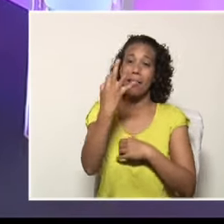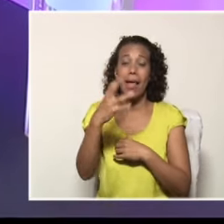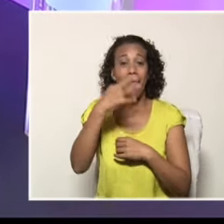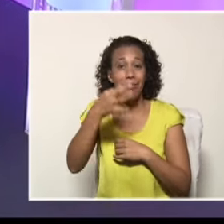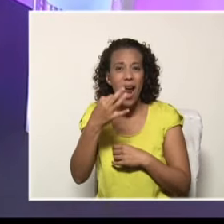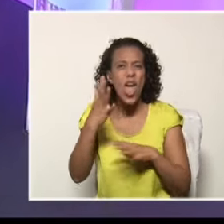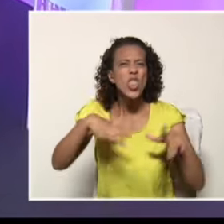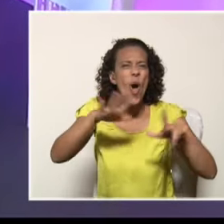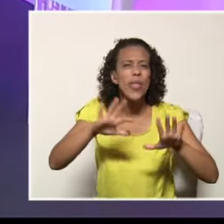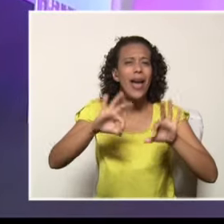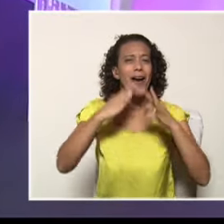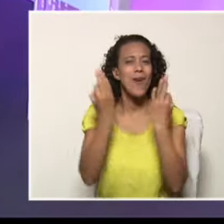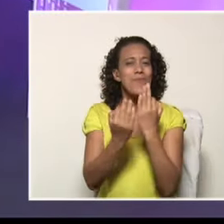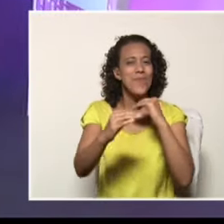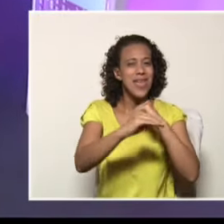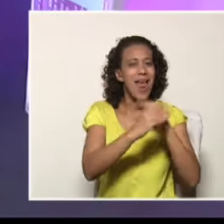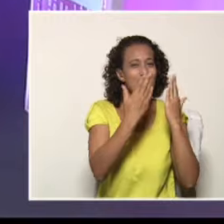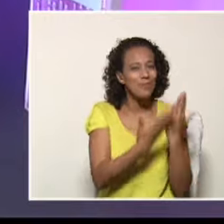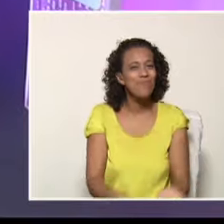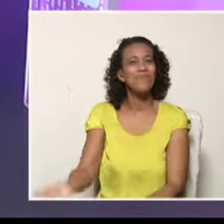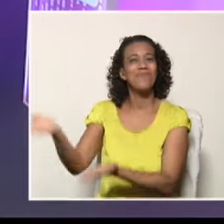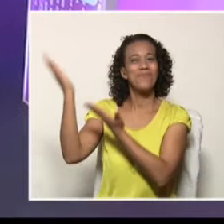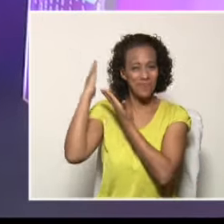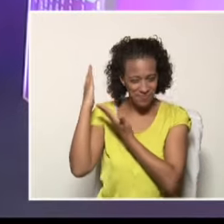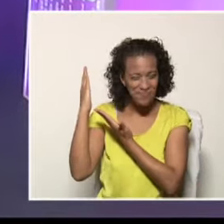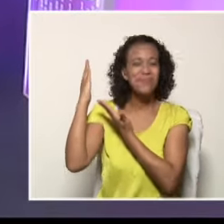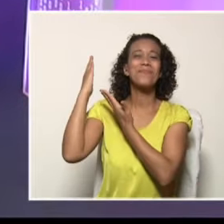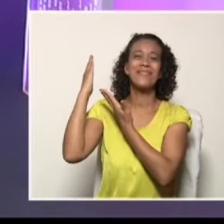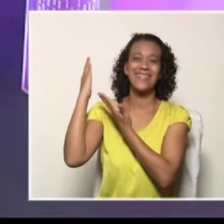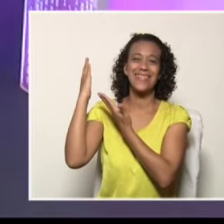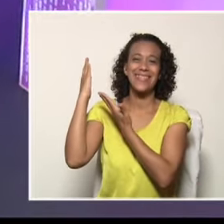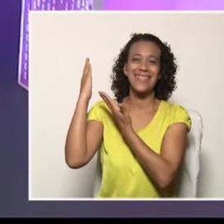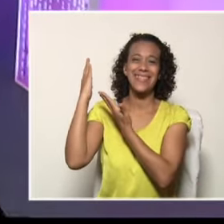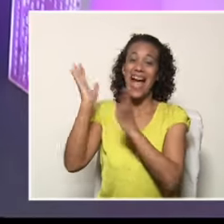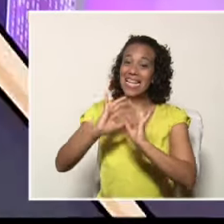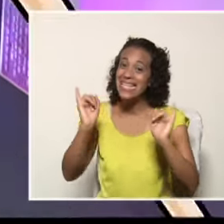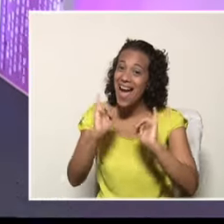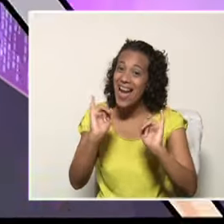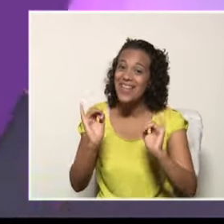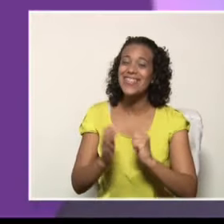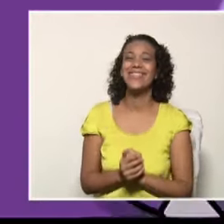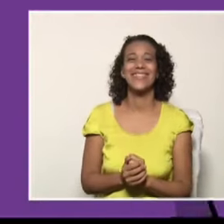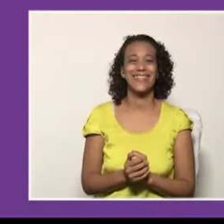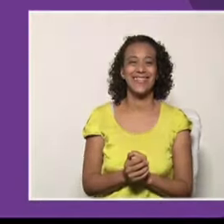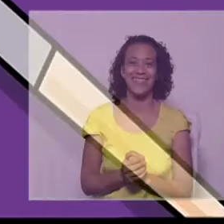tarde. ¿En dónde? En tu programa, Cada Familia Una Escuela.